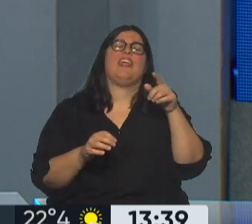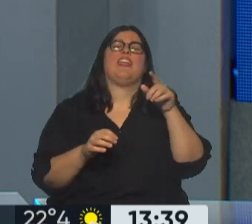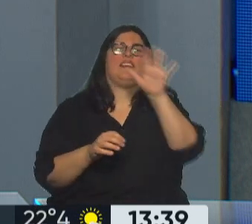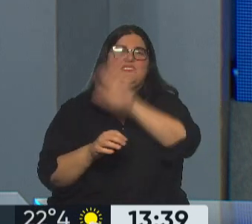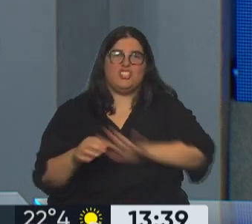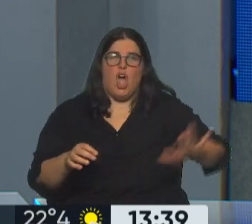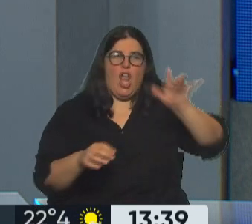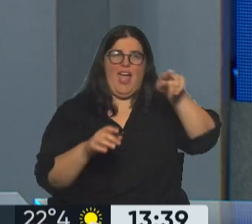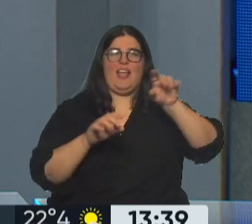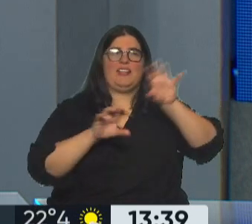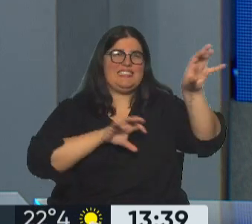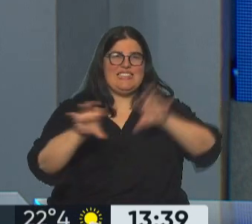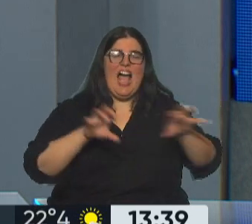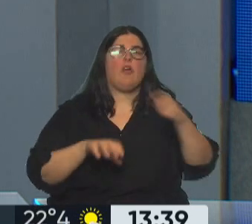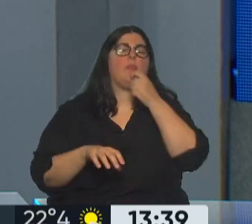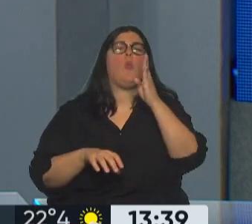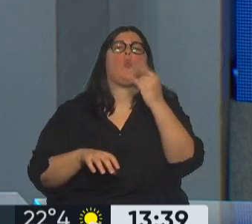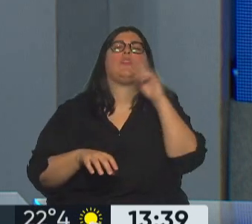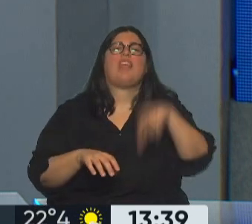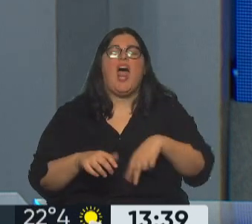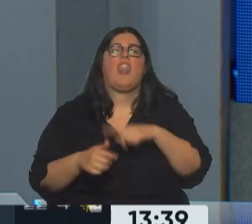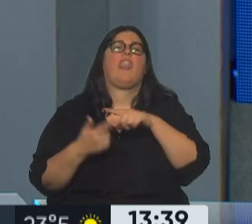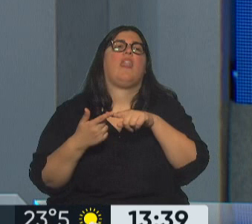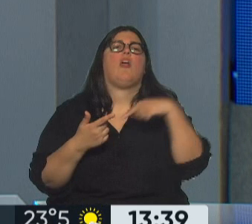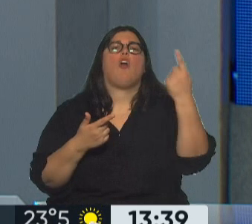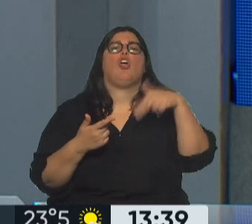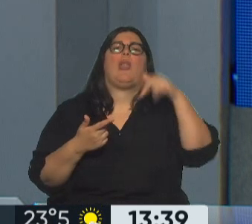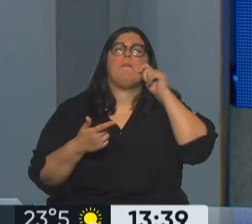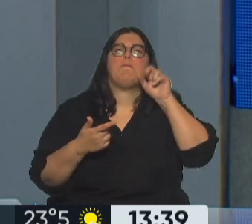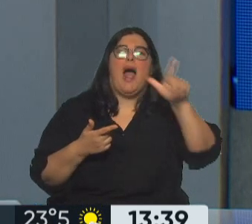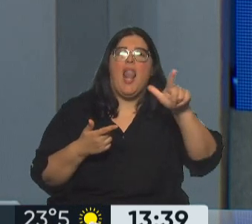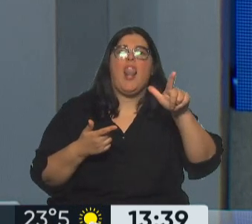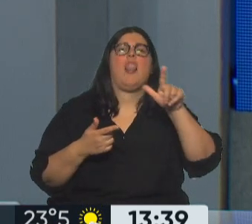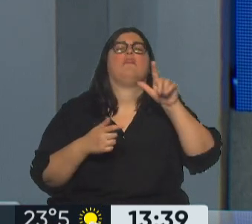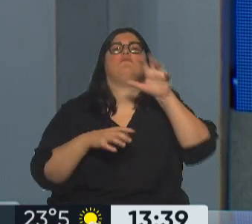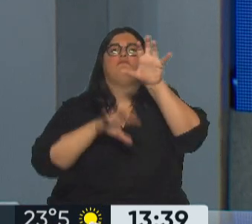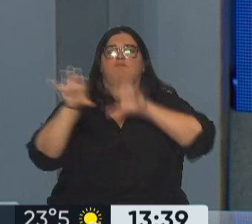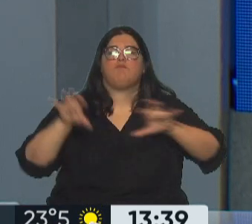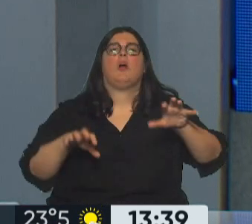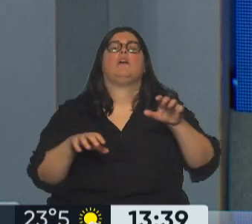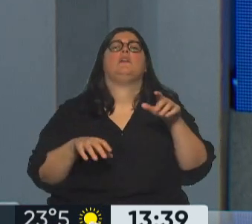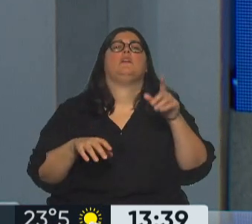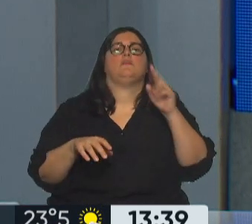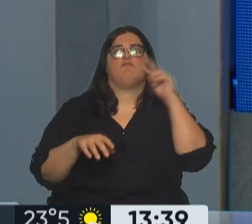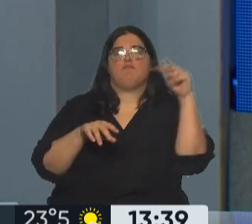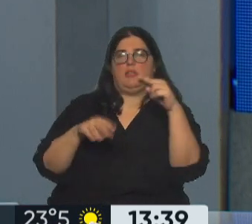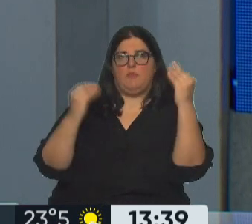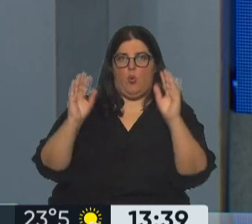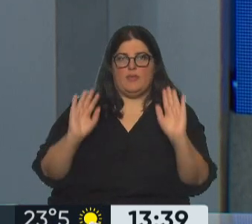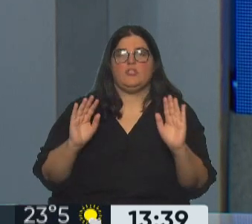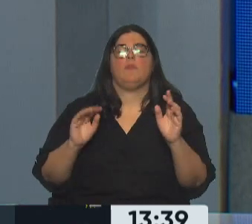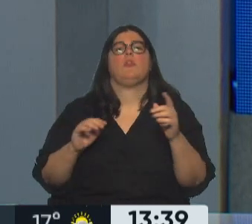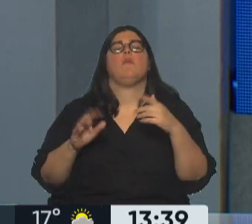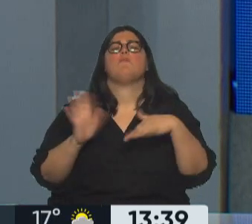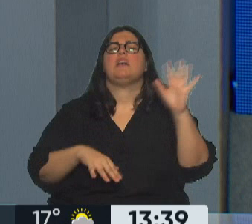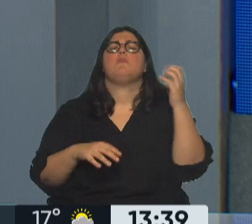geográfica como Bután y eventualmente Nepal. Pero aún más relevante es la cuestión en